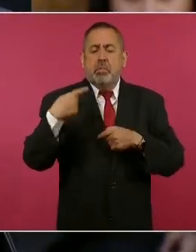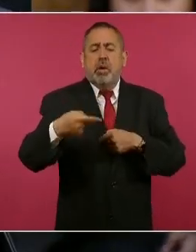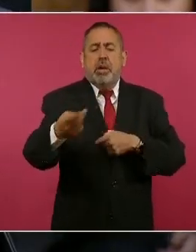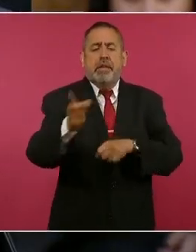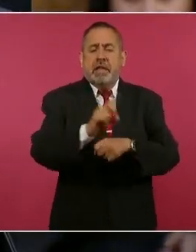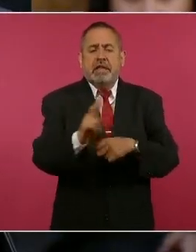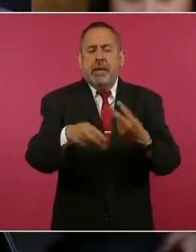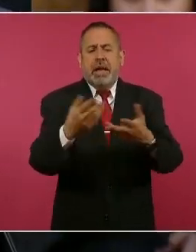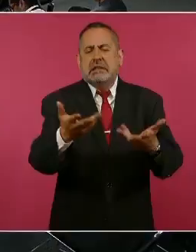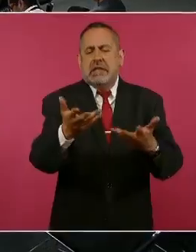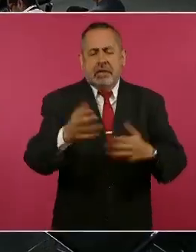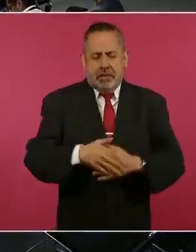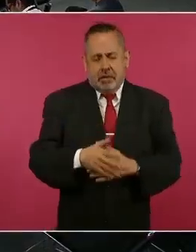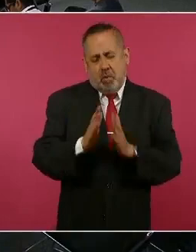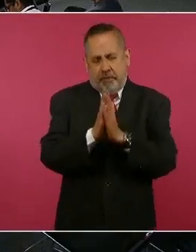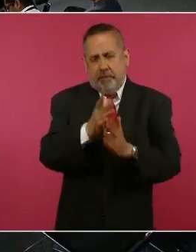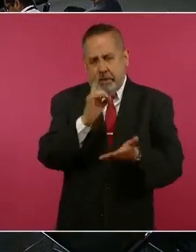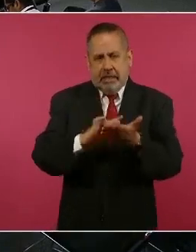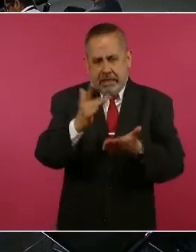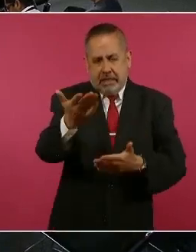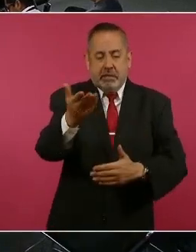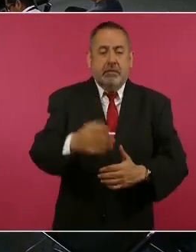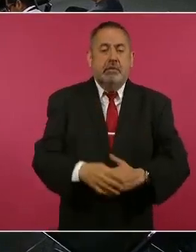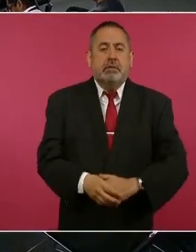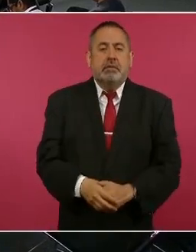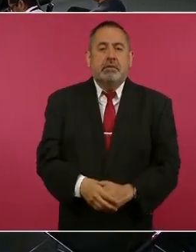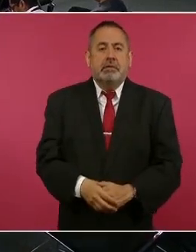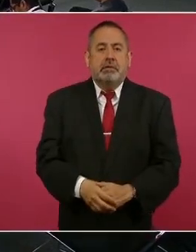días. Gracias. Pues